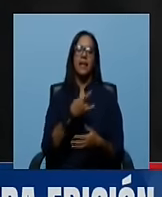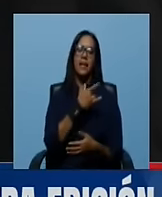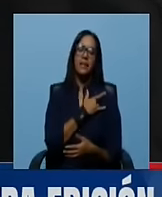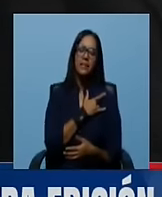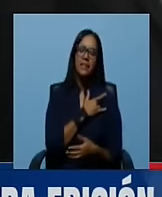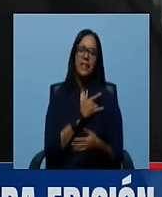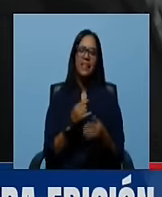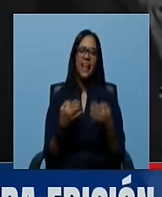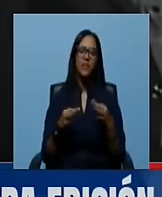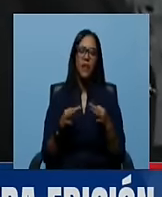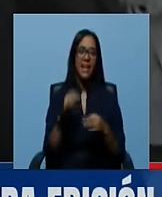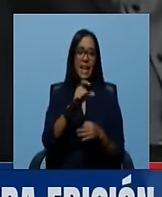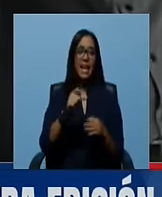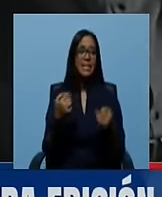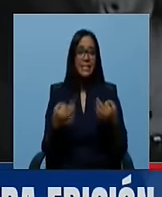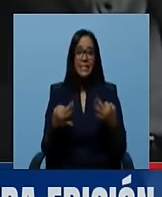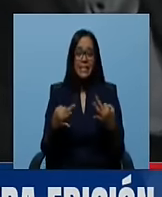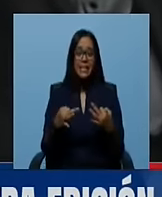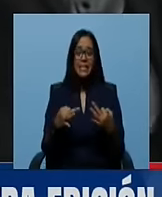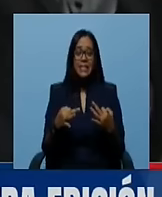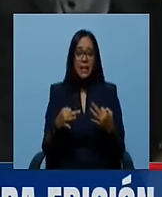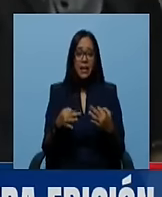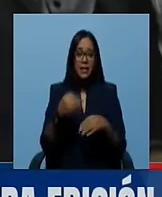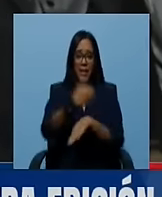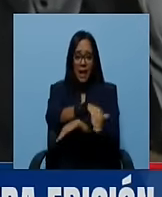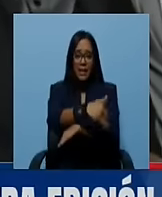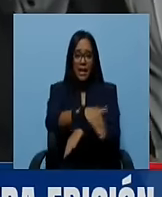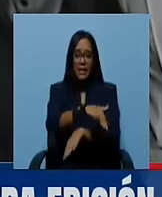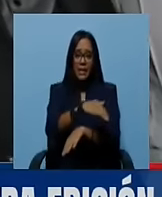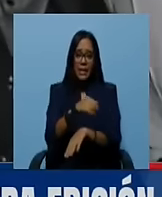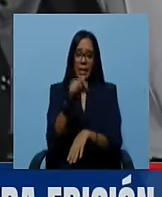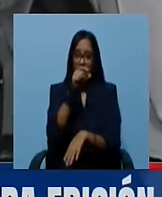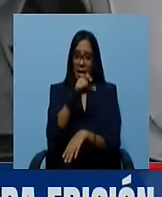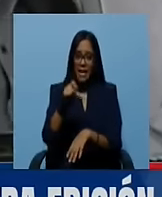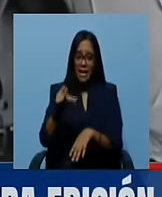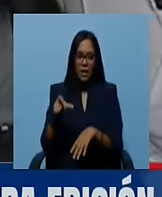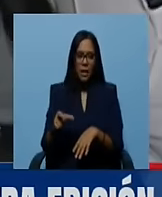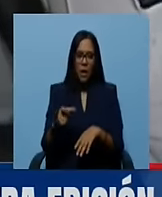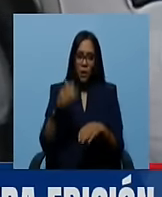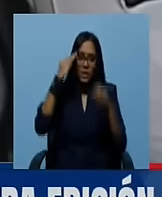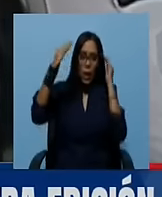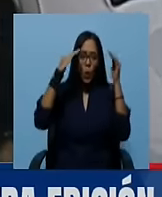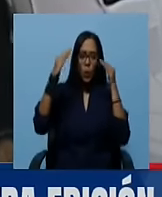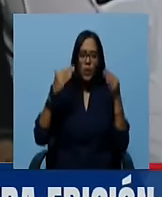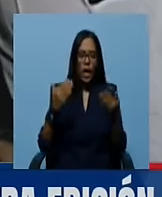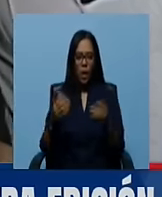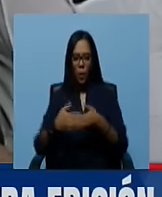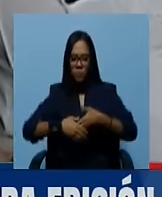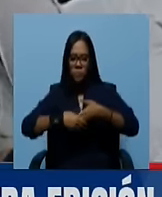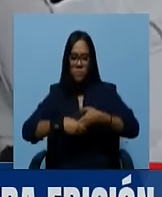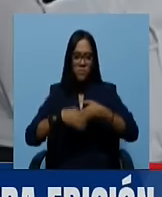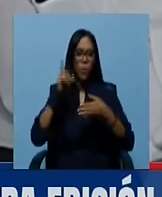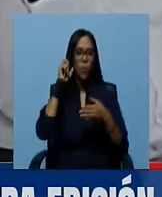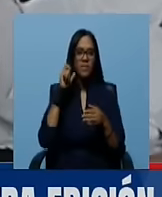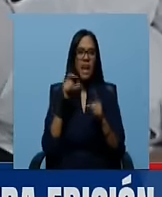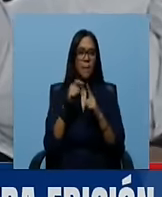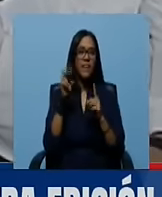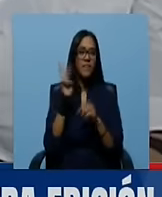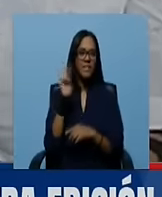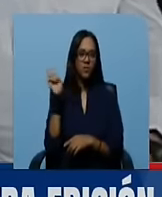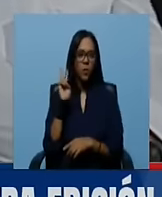gente sencilla de a pie en las calles cuando lo saluda uno o cuando escucha la palabra